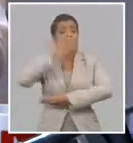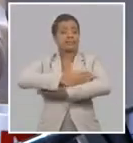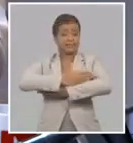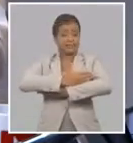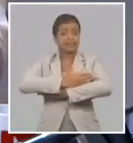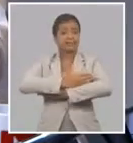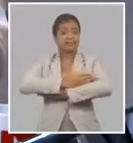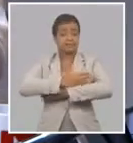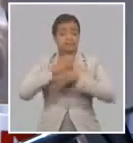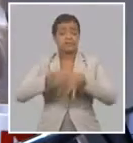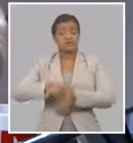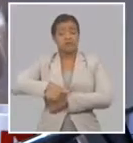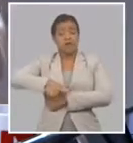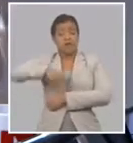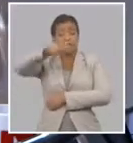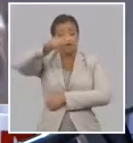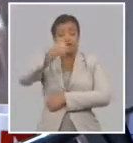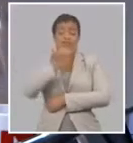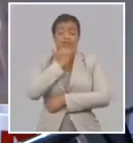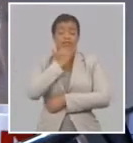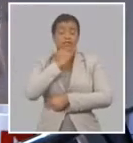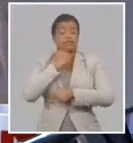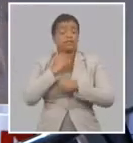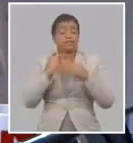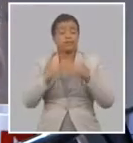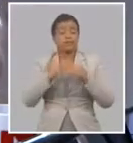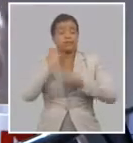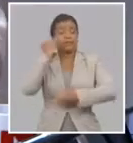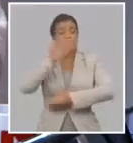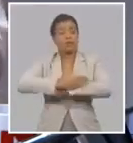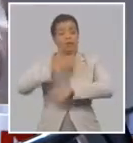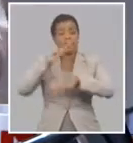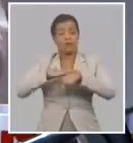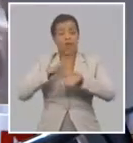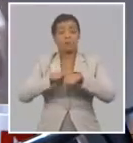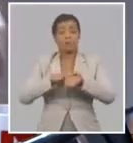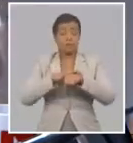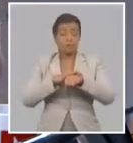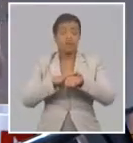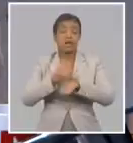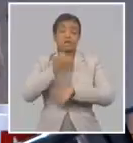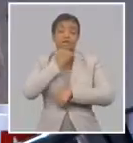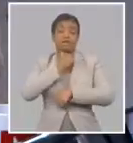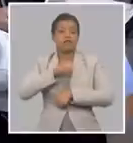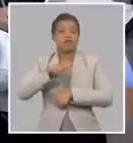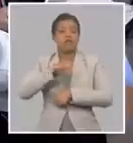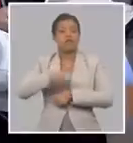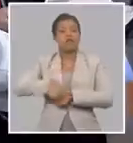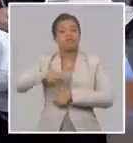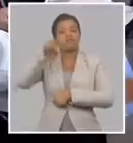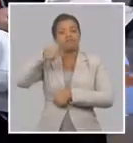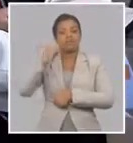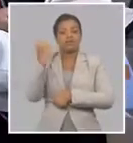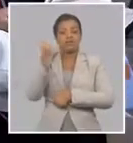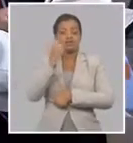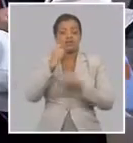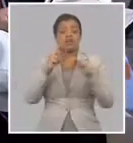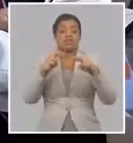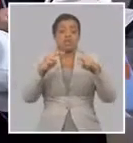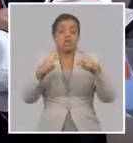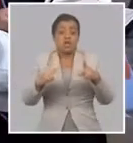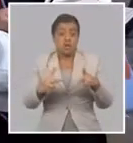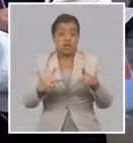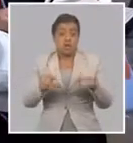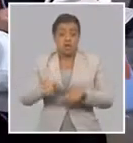tema de la flota de los aviones realmente ha sido representativo y esto está impactando el restablecimiento de los fines que regañan que volverá otra vez a que